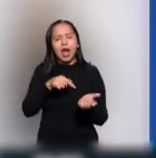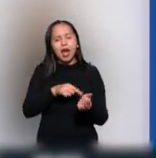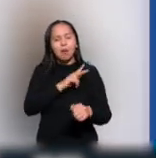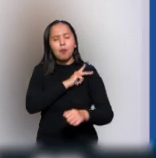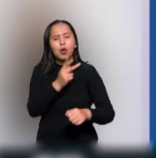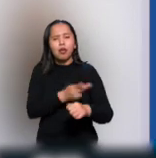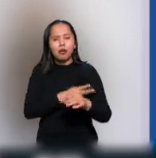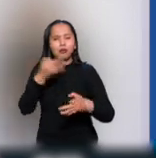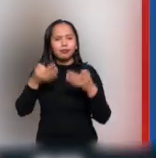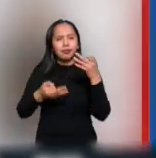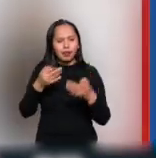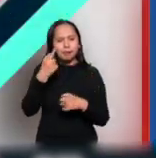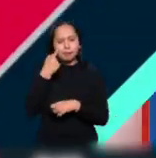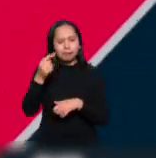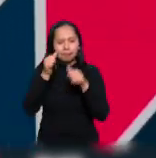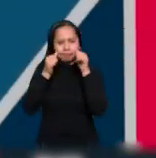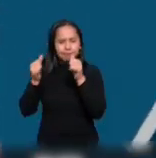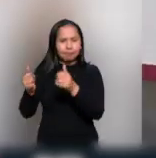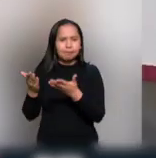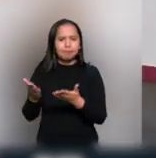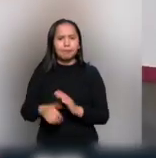Escuchemos.